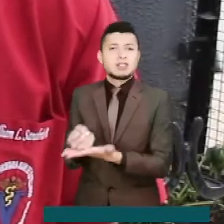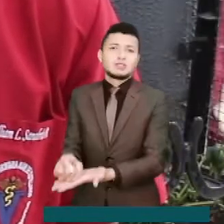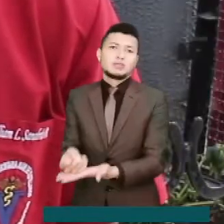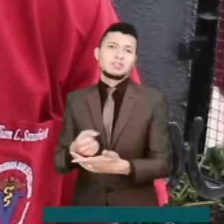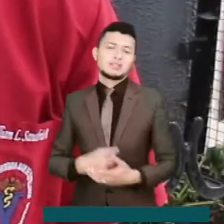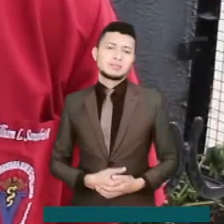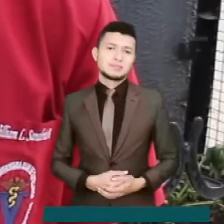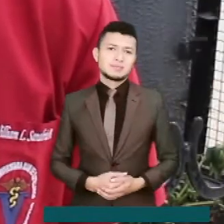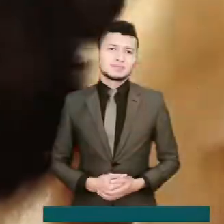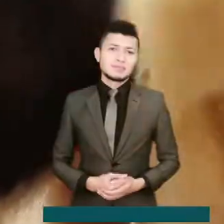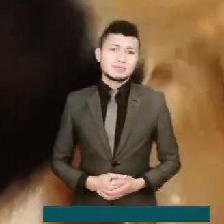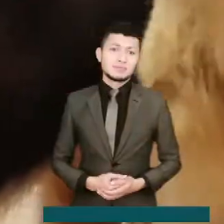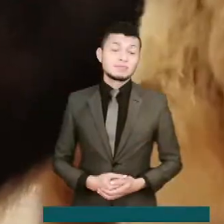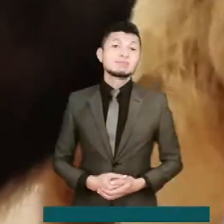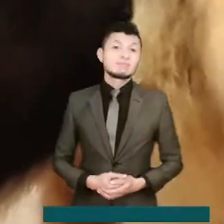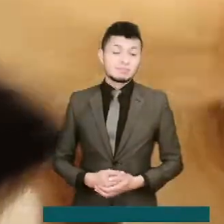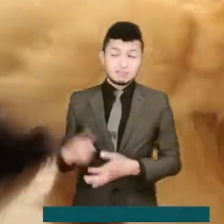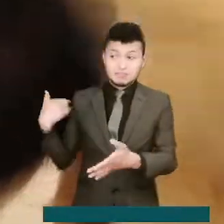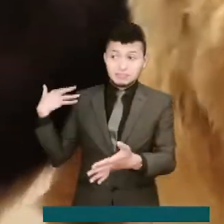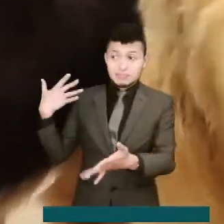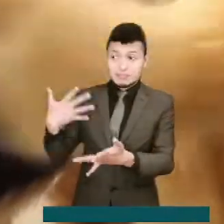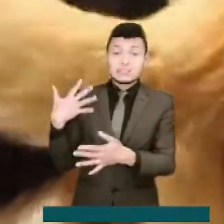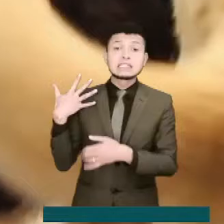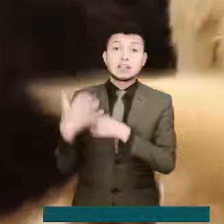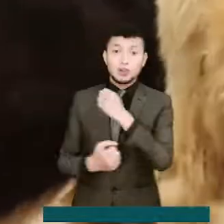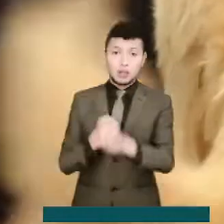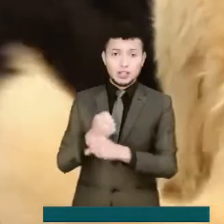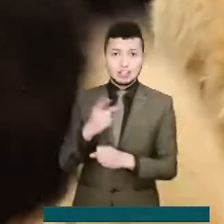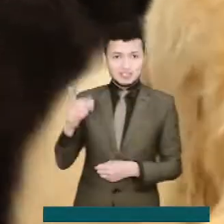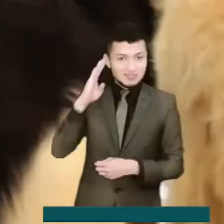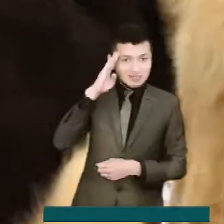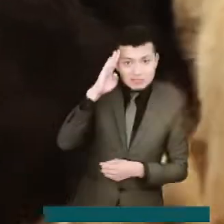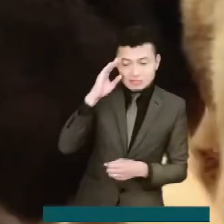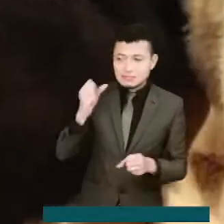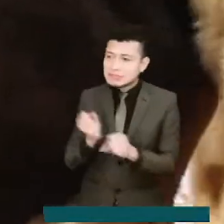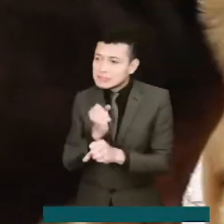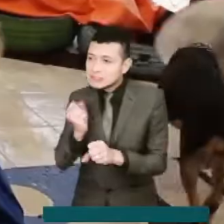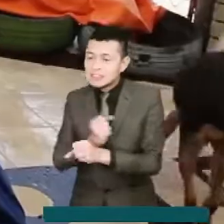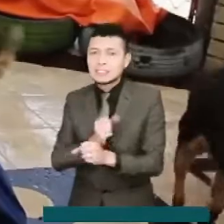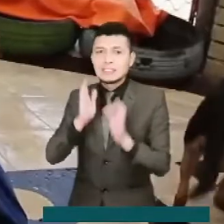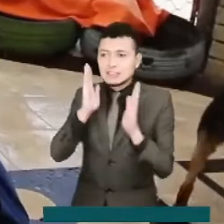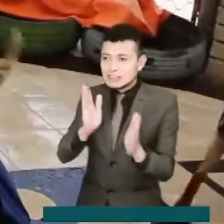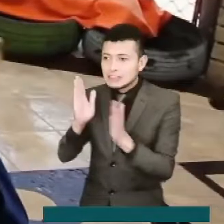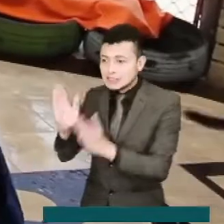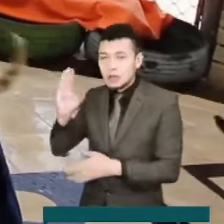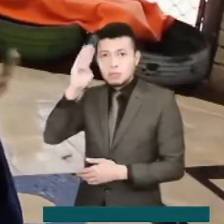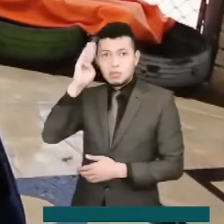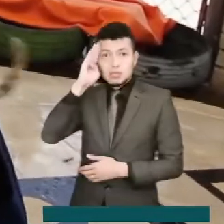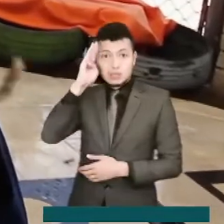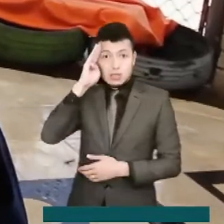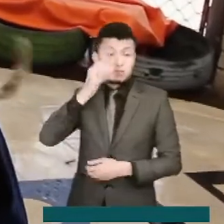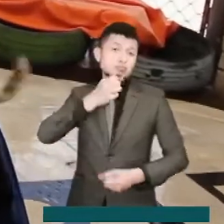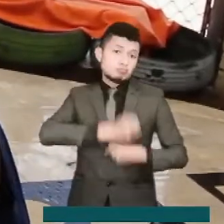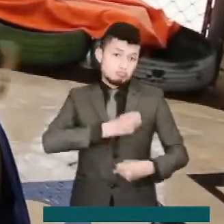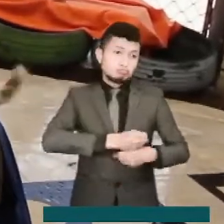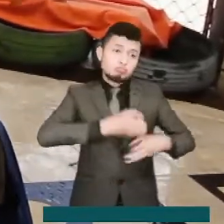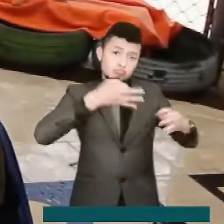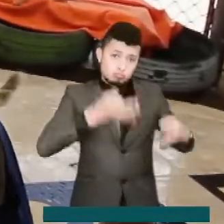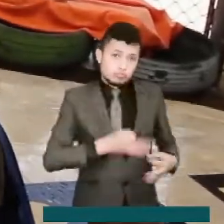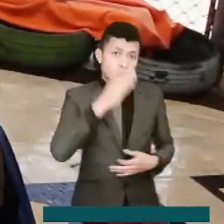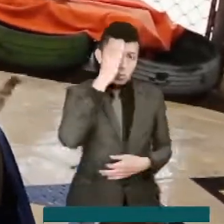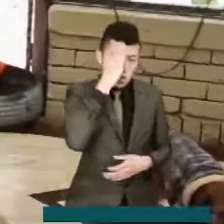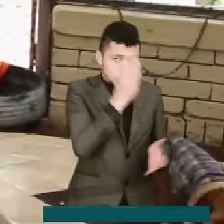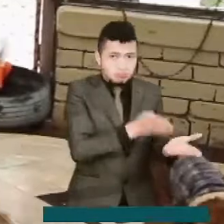decido regalar una ayuda. Más de 5 años ha estado el patrullero Barrera realizando esta labor como policía,